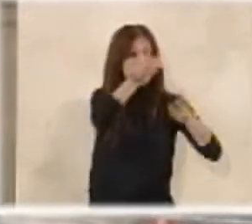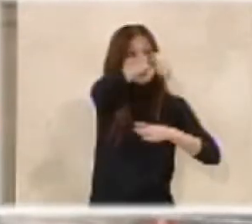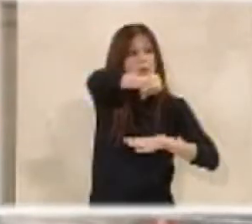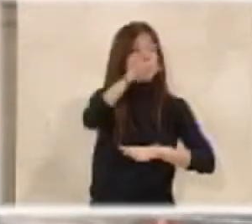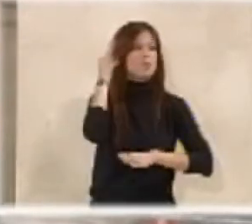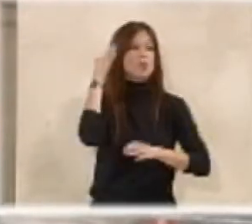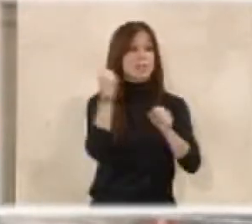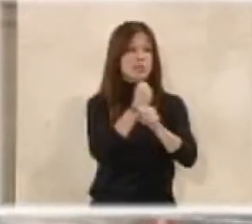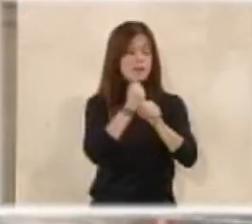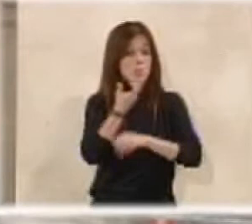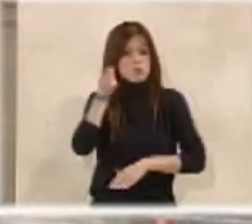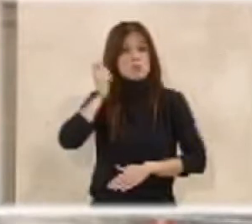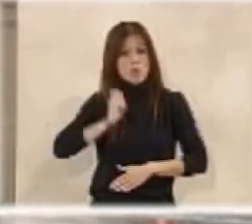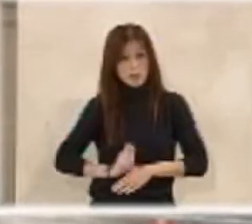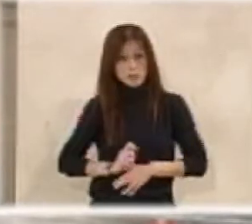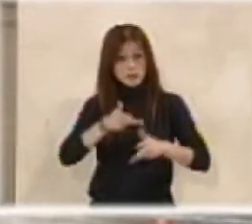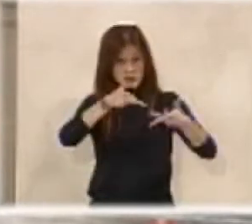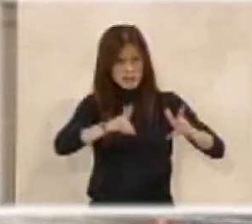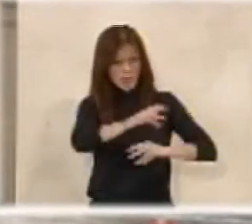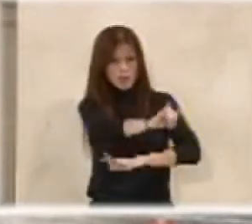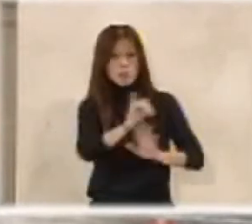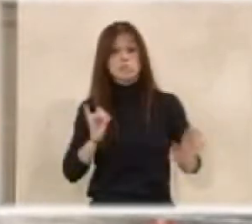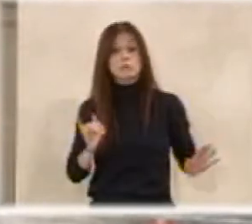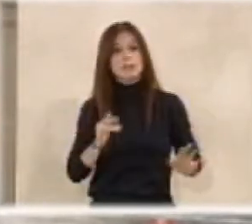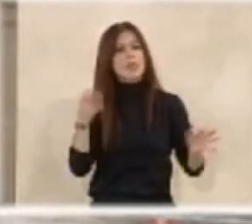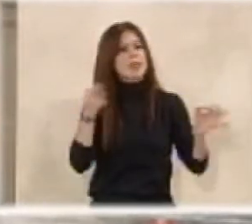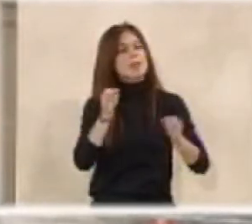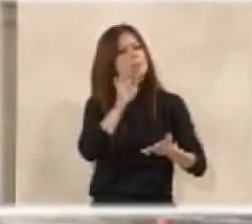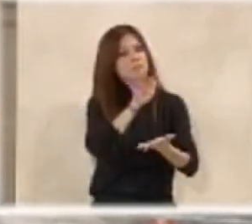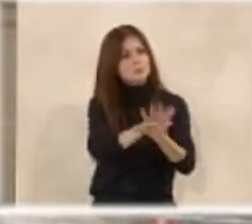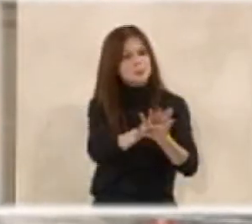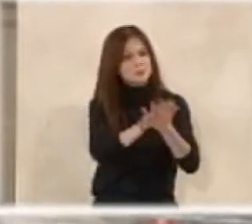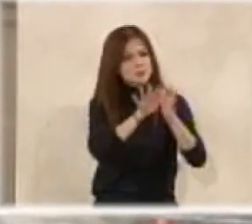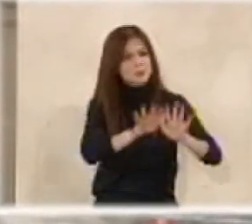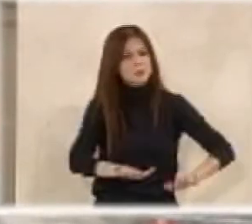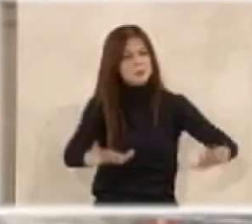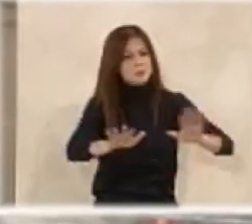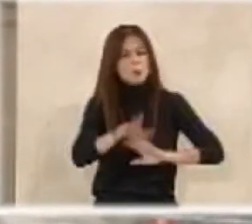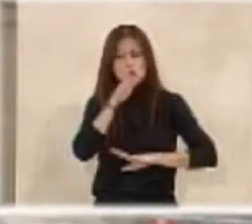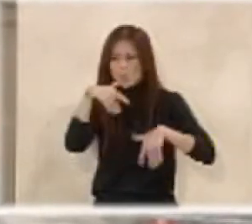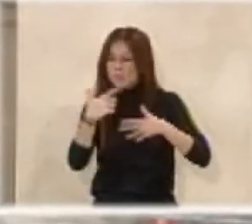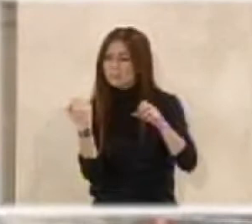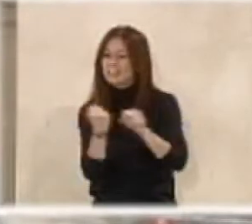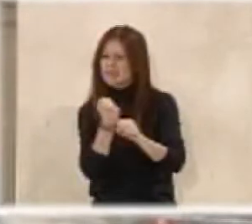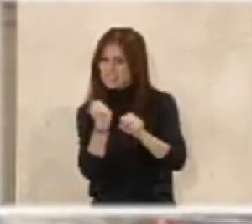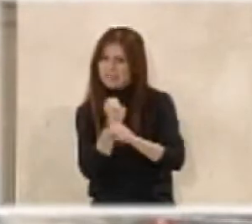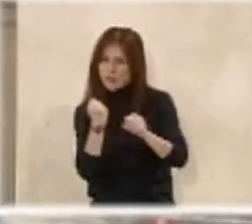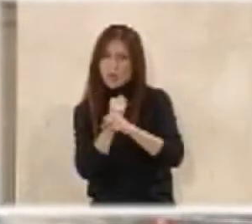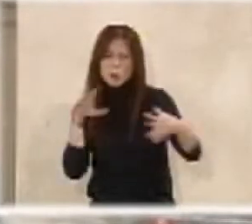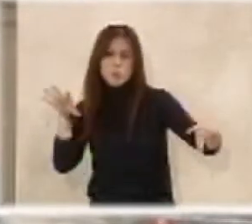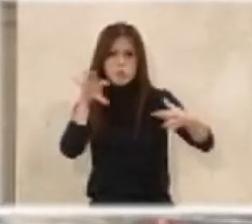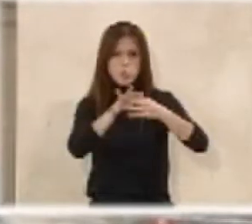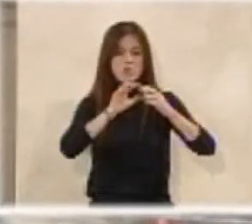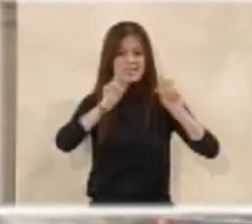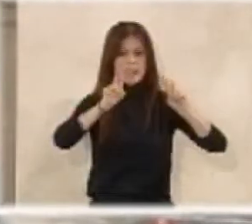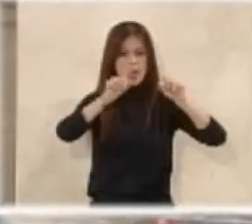las trabajadoras profesionales que están en esta sala es que tengan tranquilidad, puesto que estamos trabajando en su